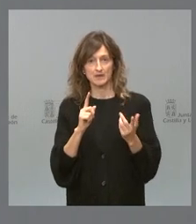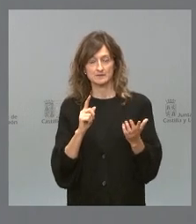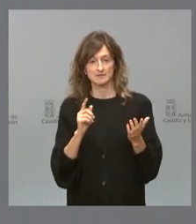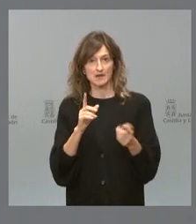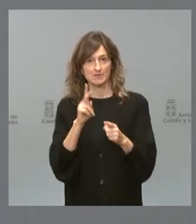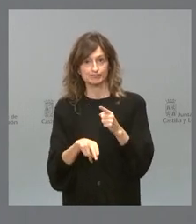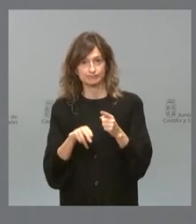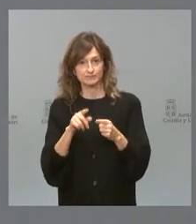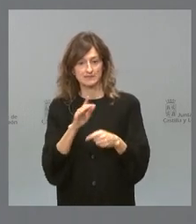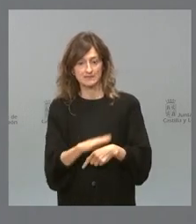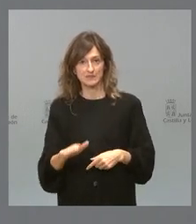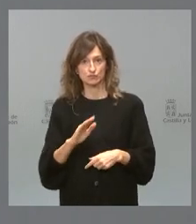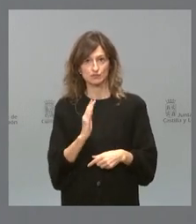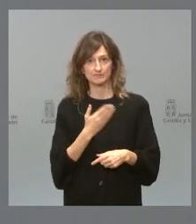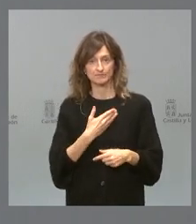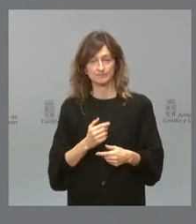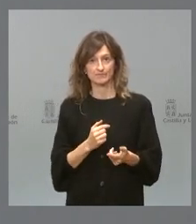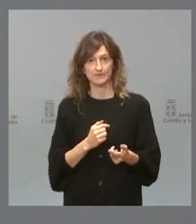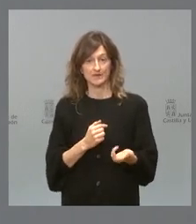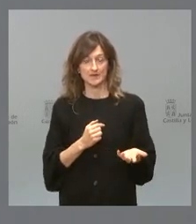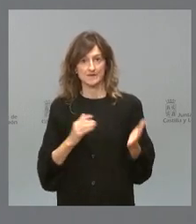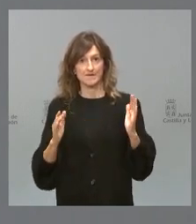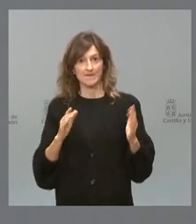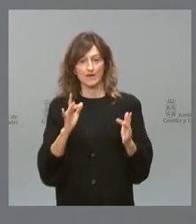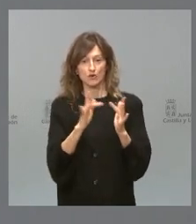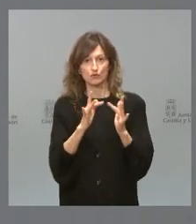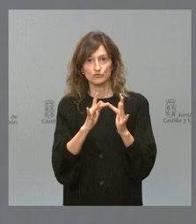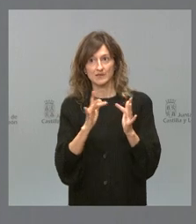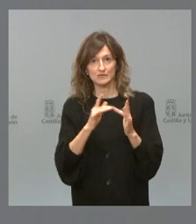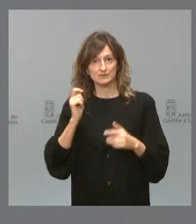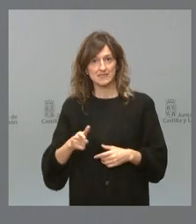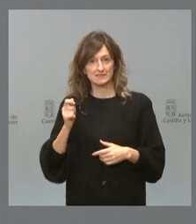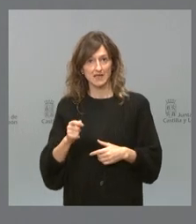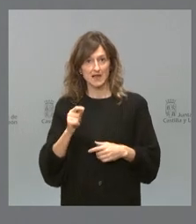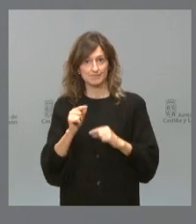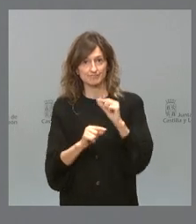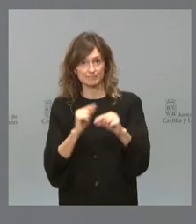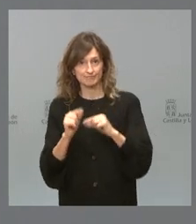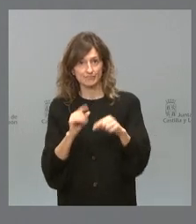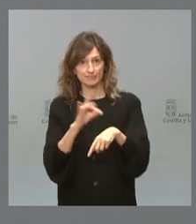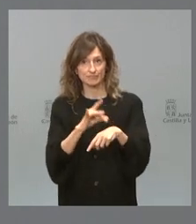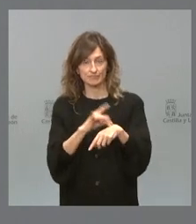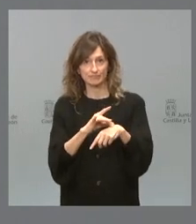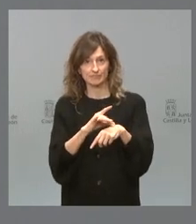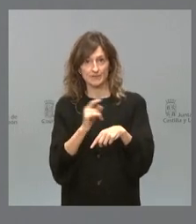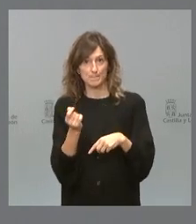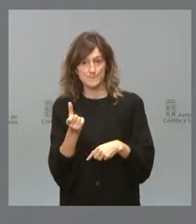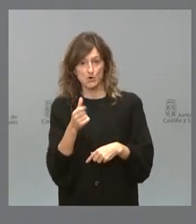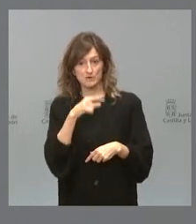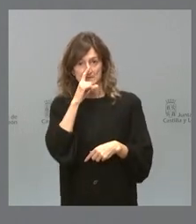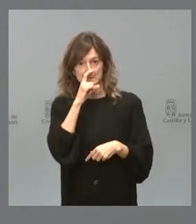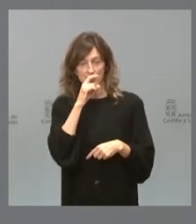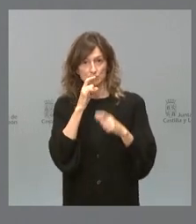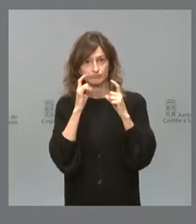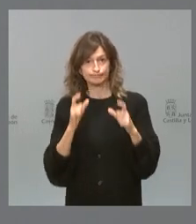pedido algunos niños nacidos de entonces pues el contacto habitual con este tipo de enfermedades y este año pues han